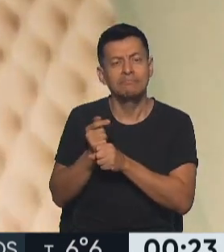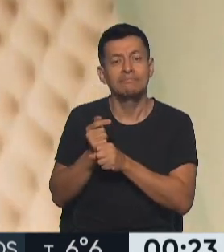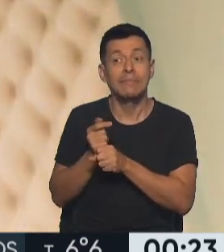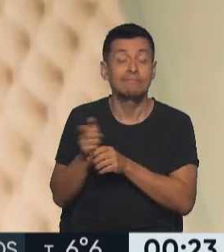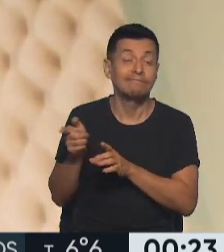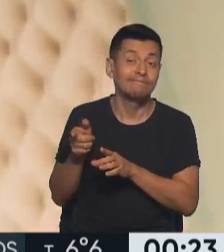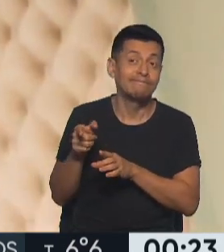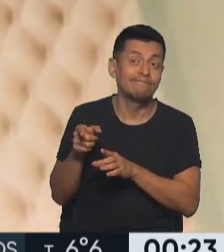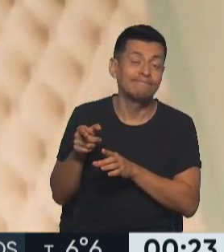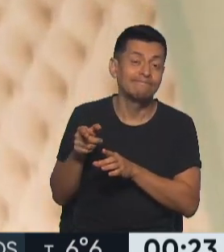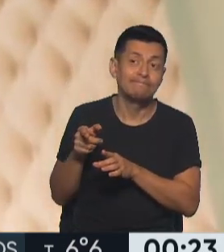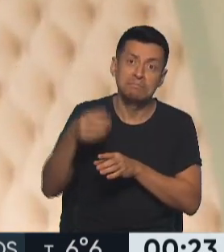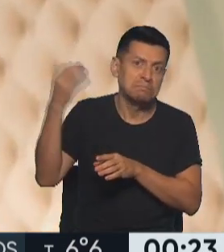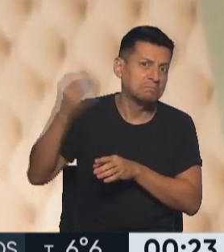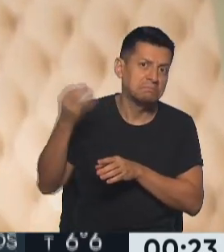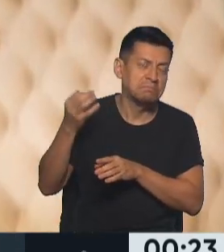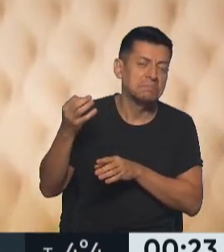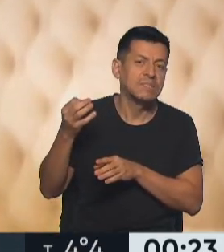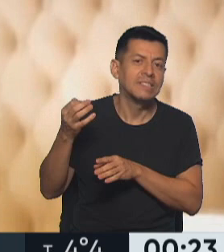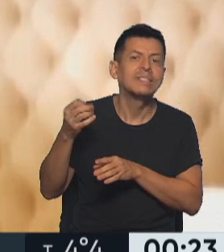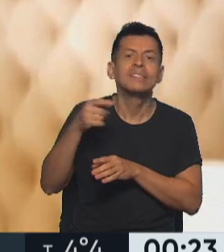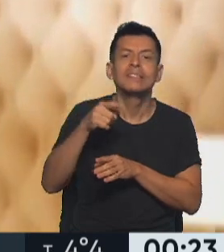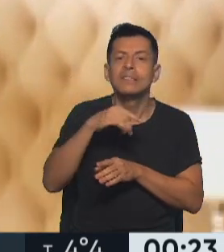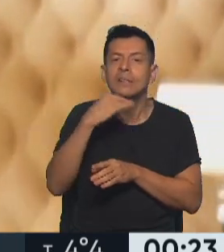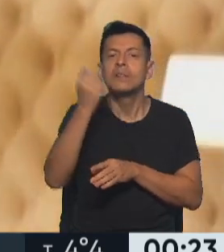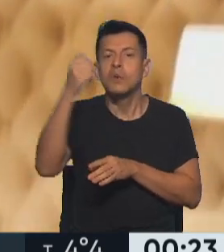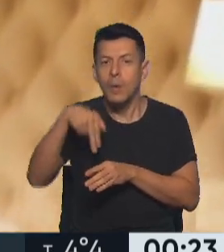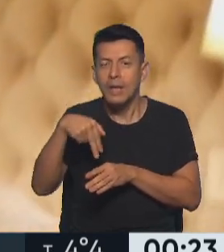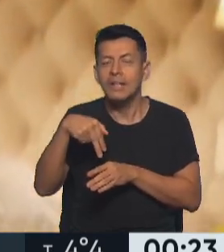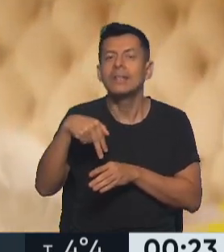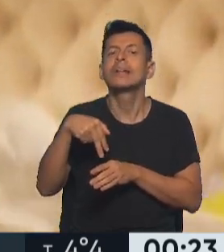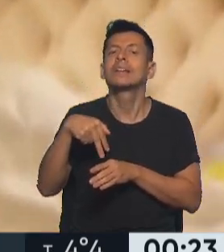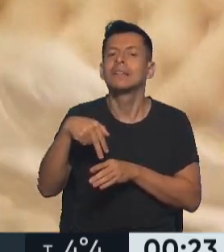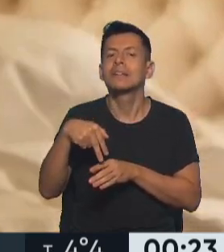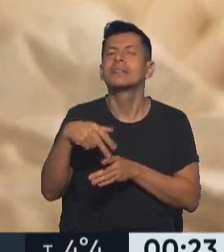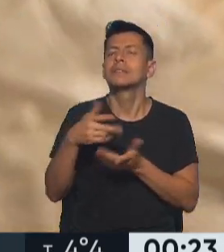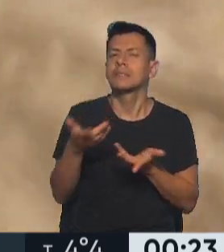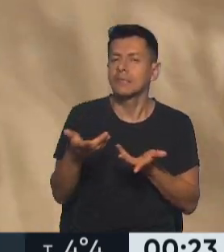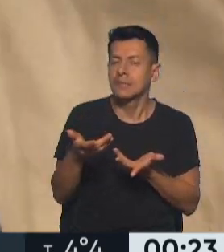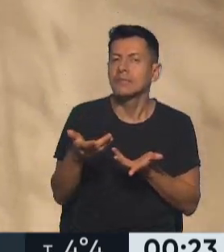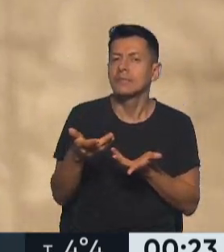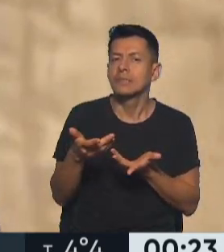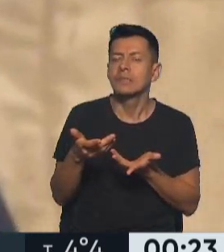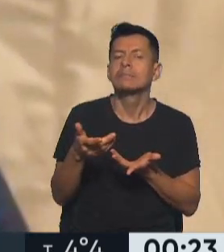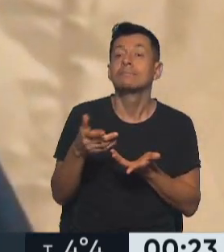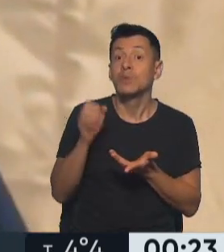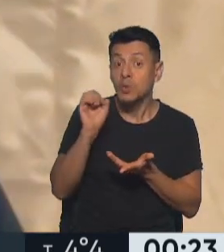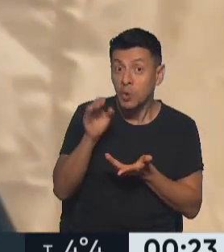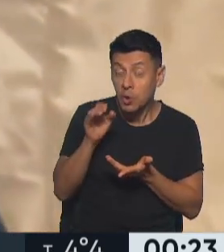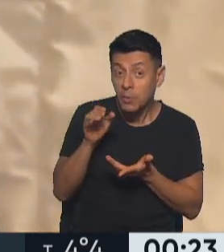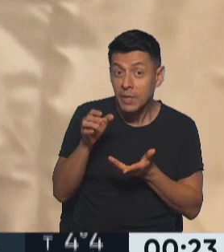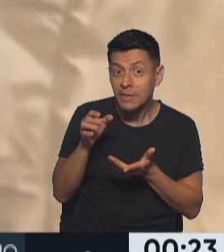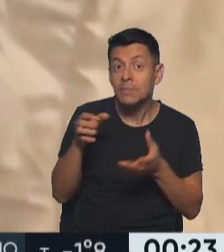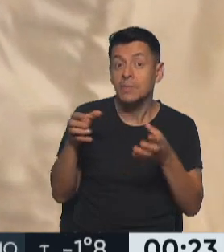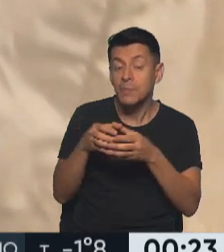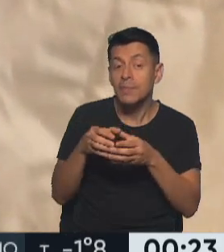fue muy prestigiosa y de donde Juan salió un poco, saltó a toda su carrera, que se llama Hermosura, del grupo El